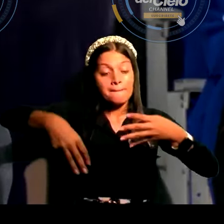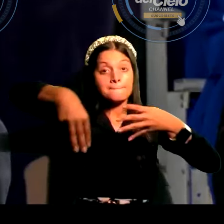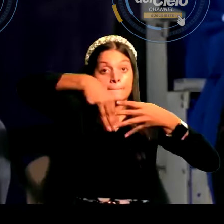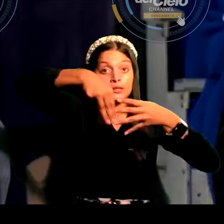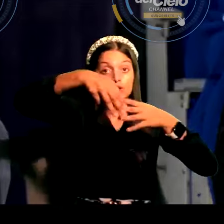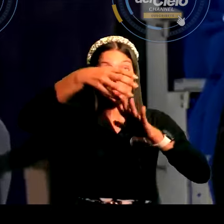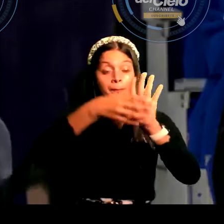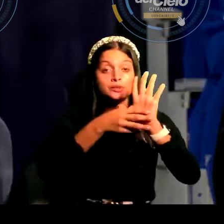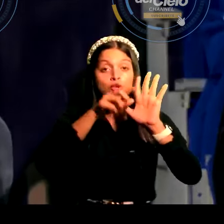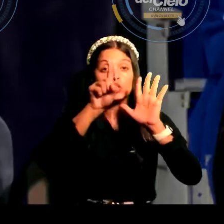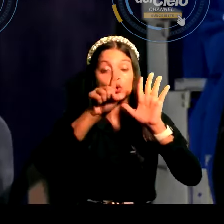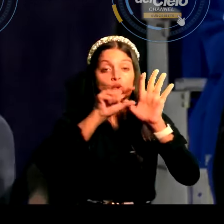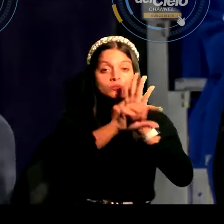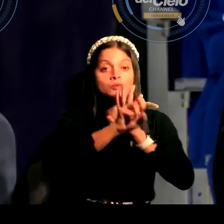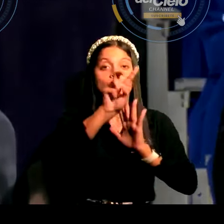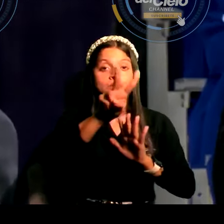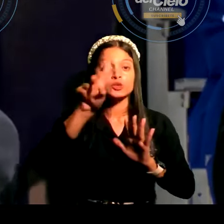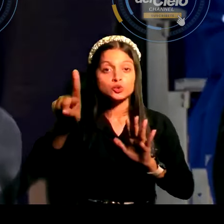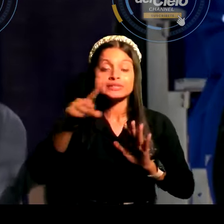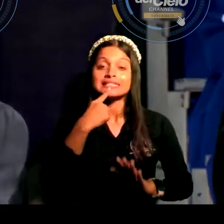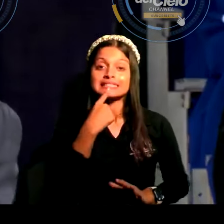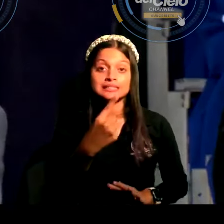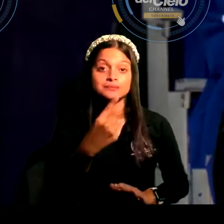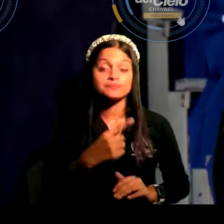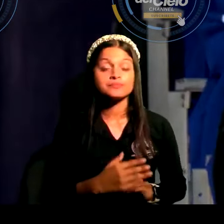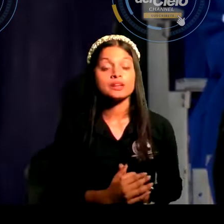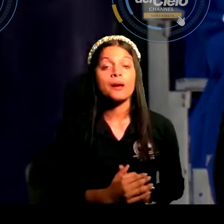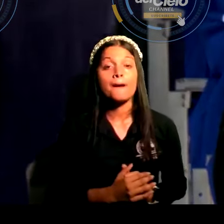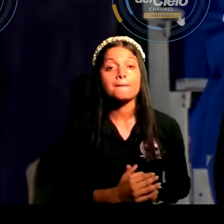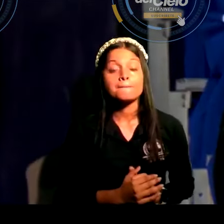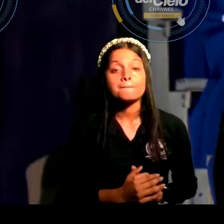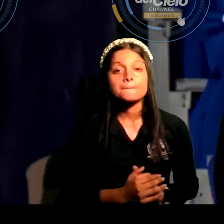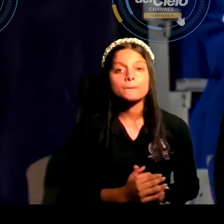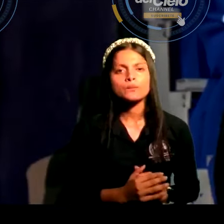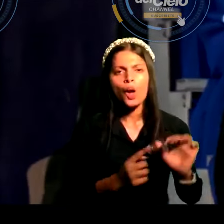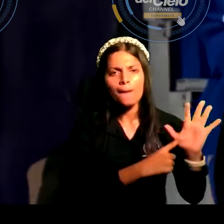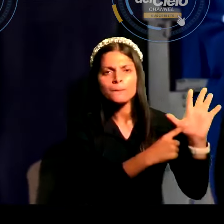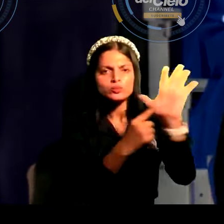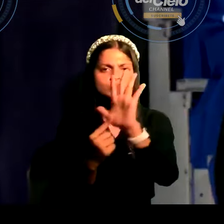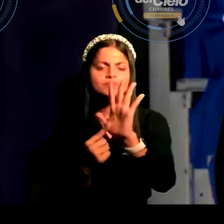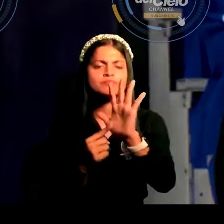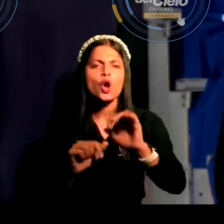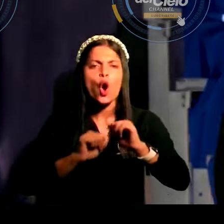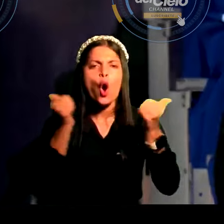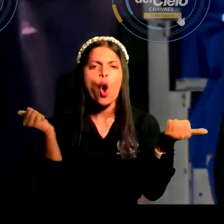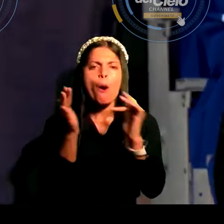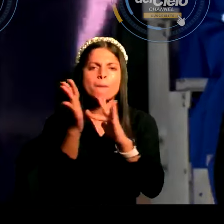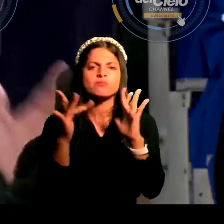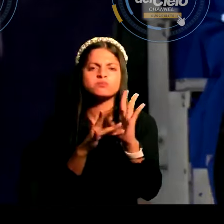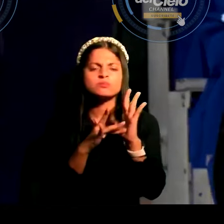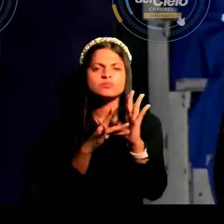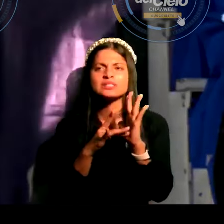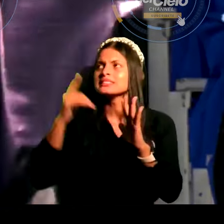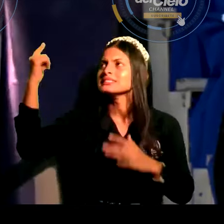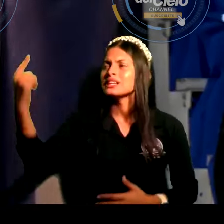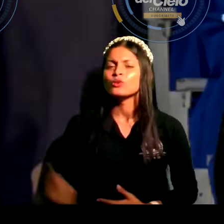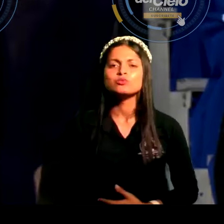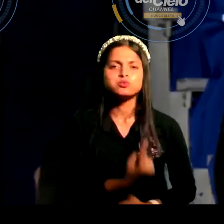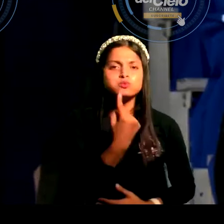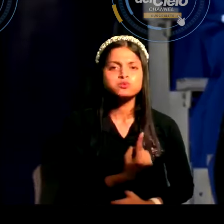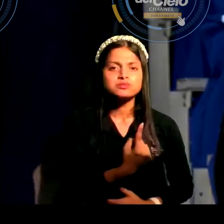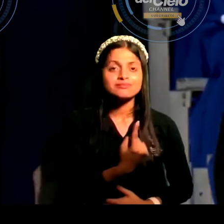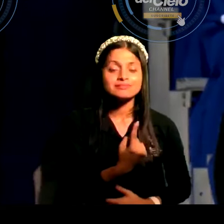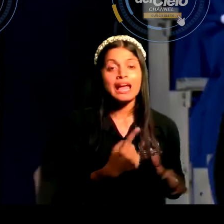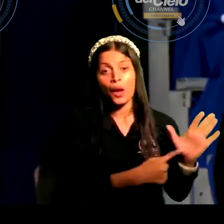mismo vino. Aleluya. El evangelio, el verdadero evangelio, muestra entonces que Dios